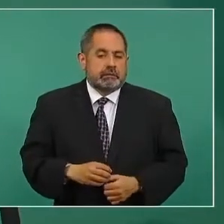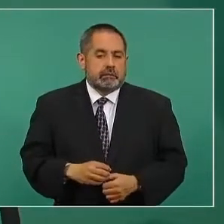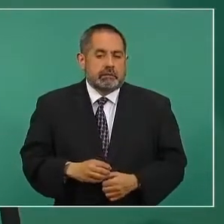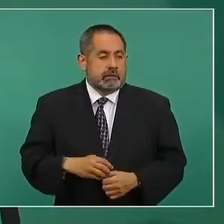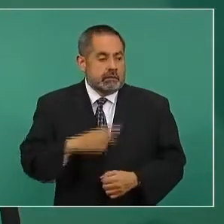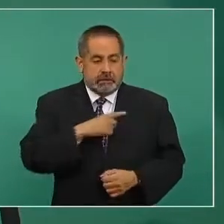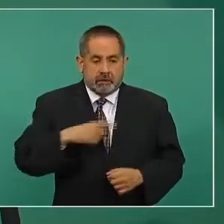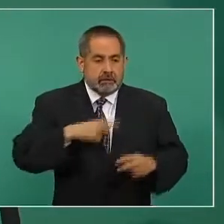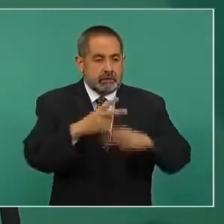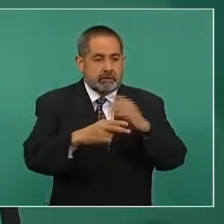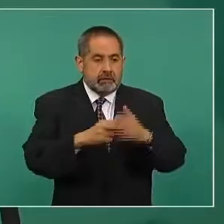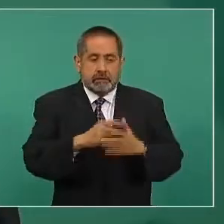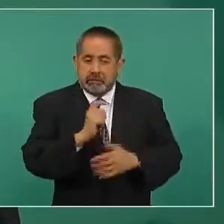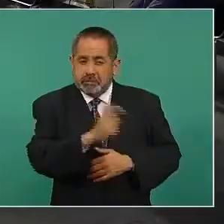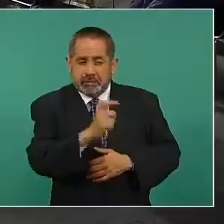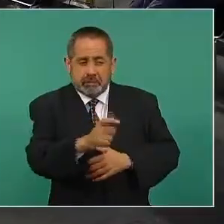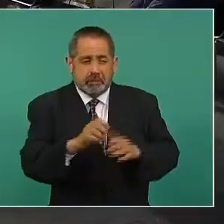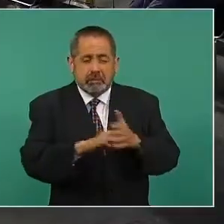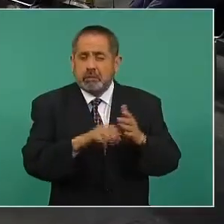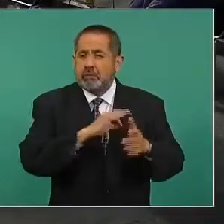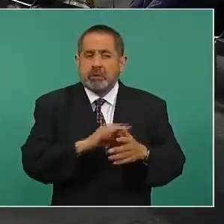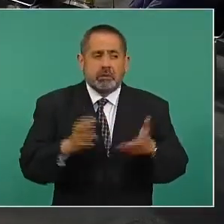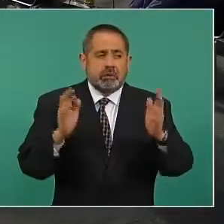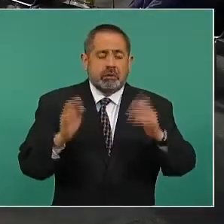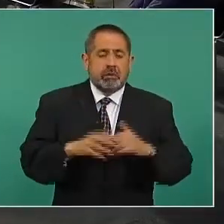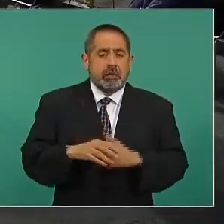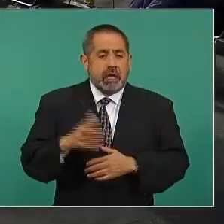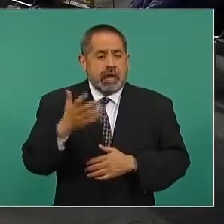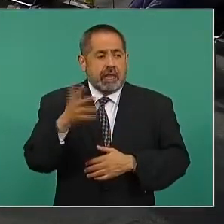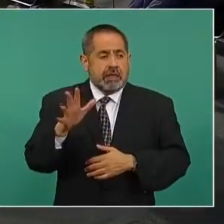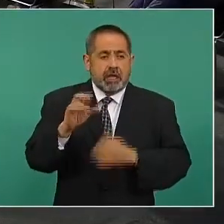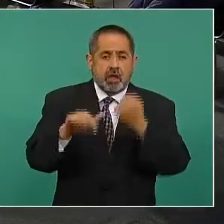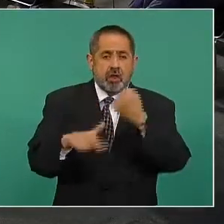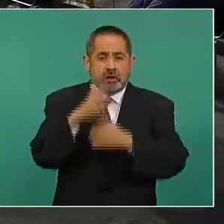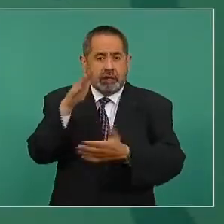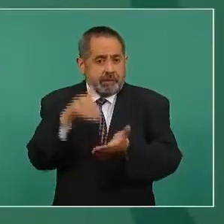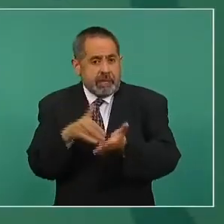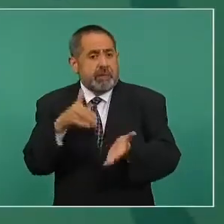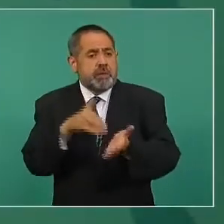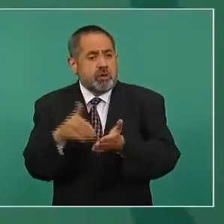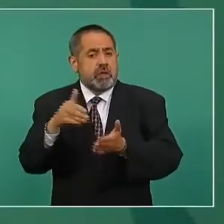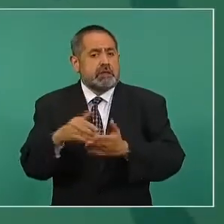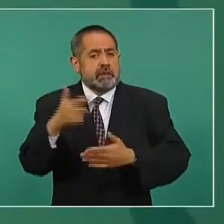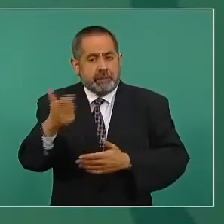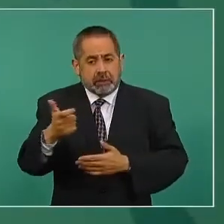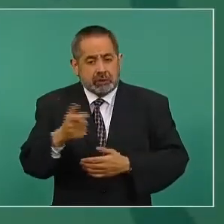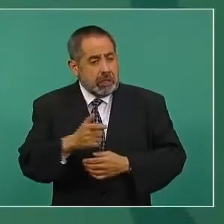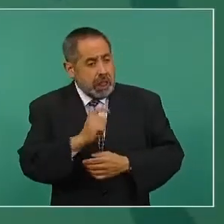Tenemos que pagar como 10, 12,000 millones de pesos